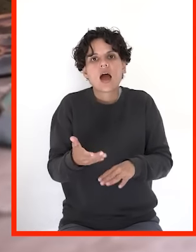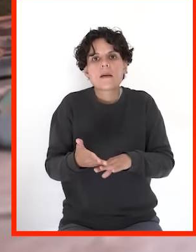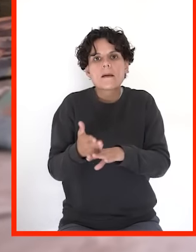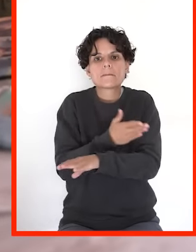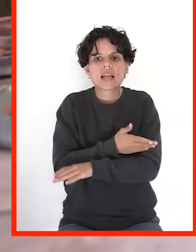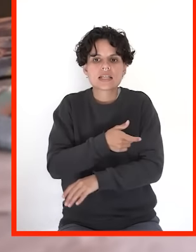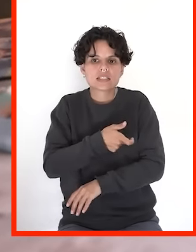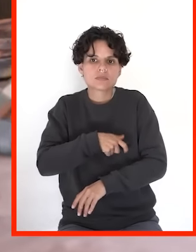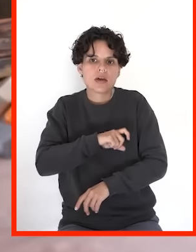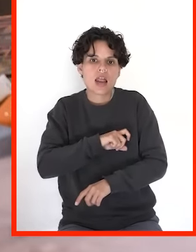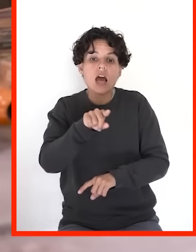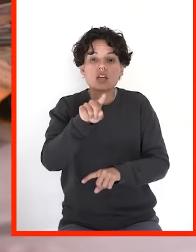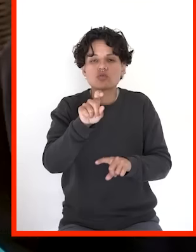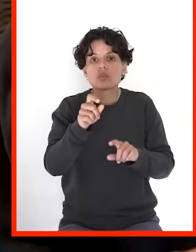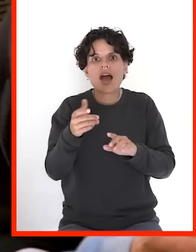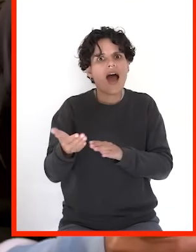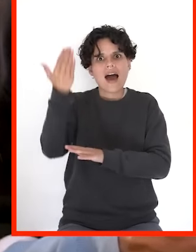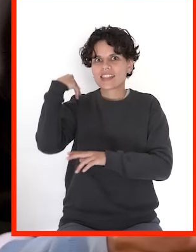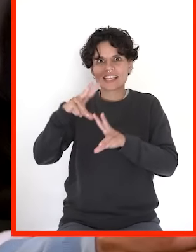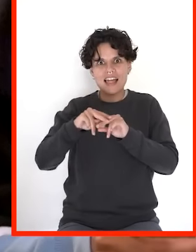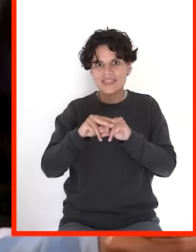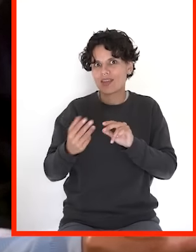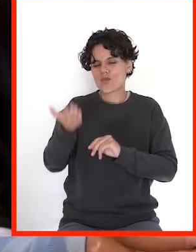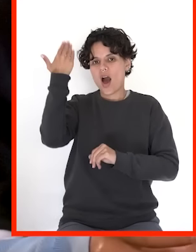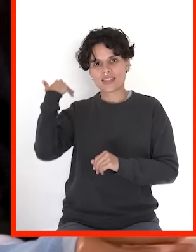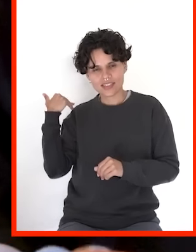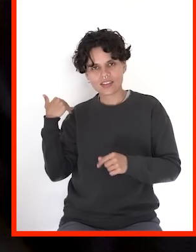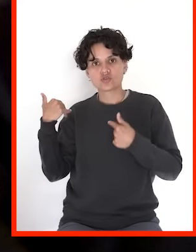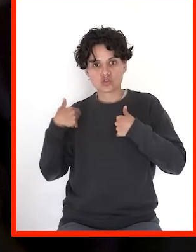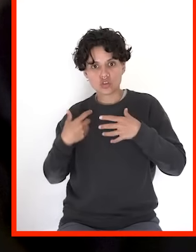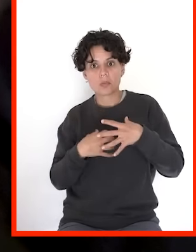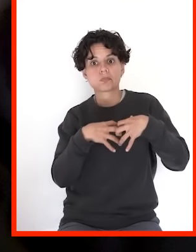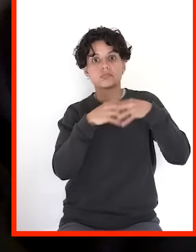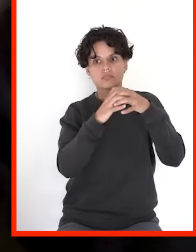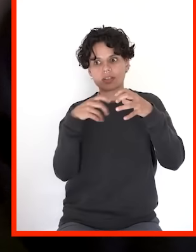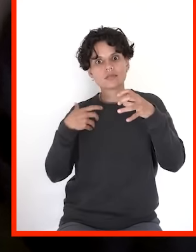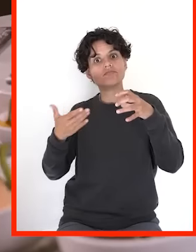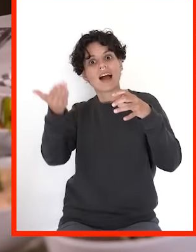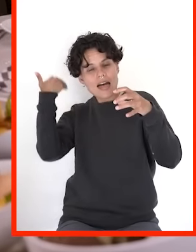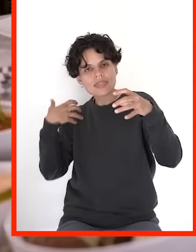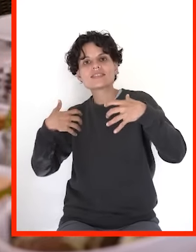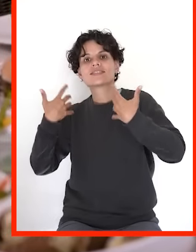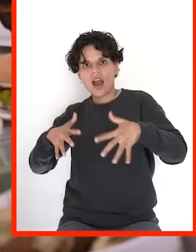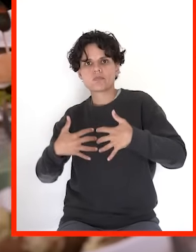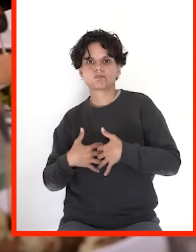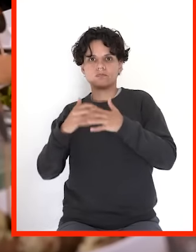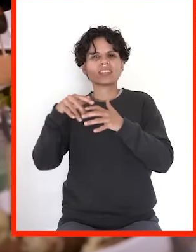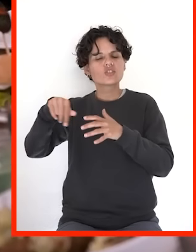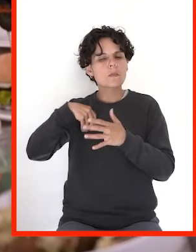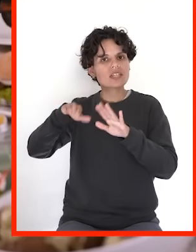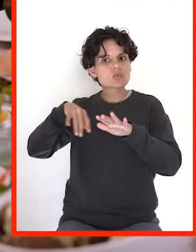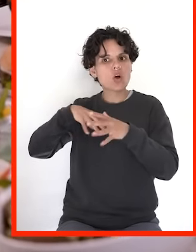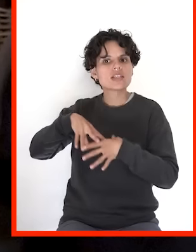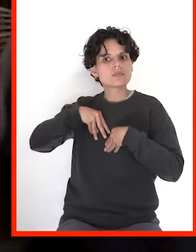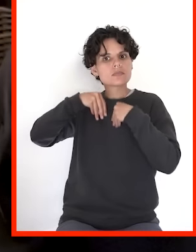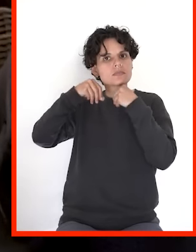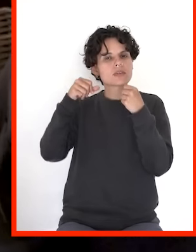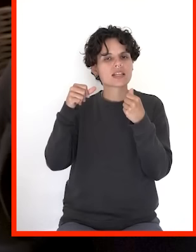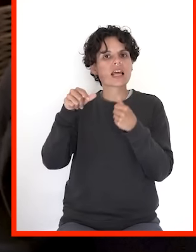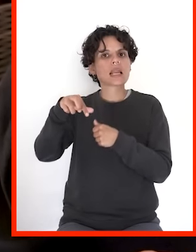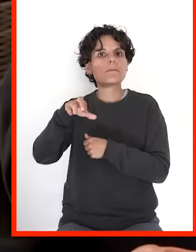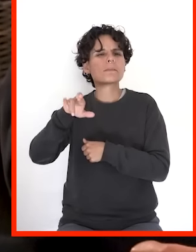una generación antes que nosotros. Hermoso. Y para mí al menos fueron inspiración máxima. Y después tener al Piri dentro del grupo era como